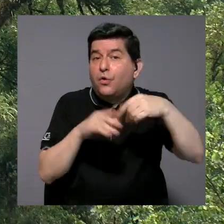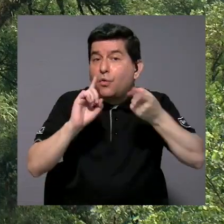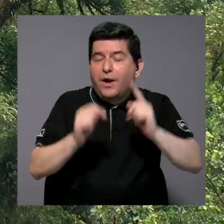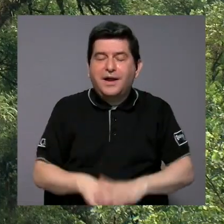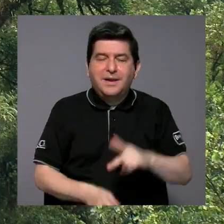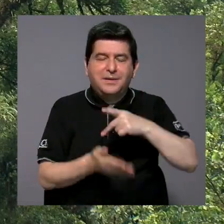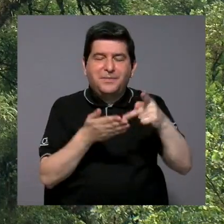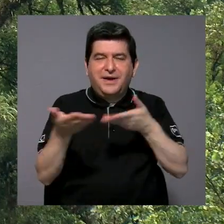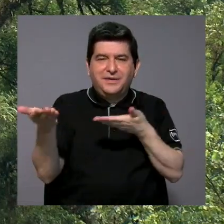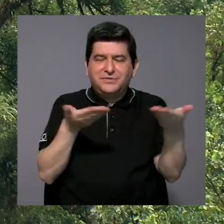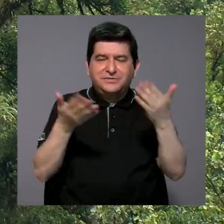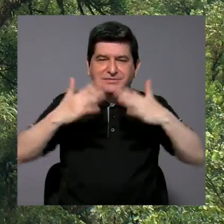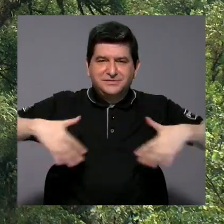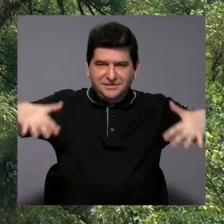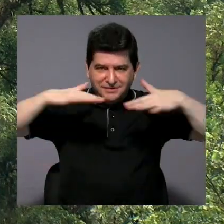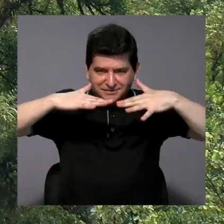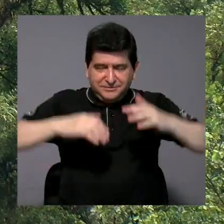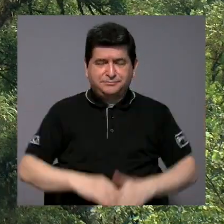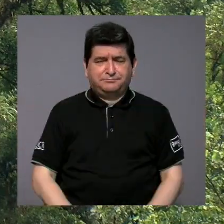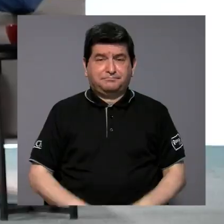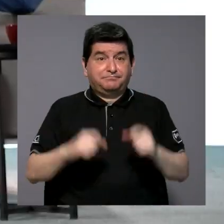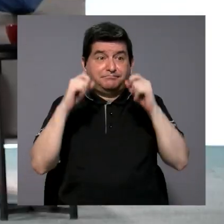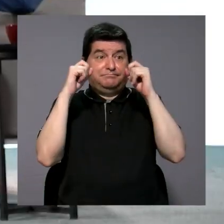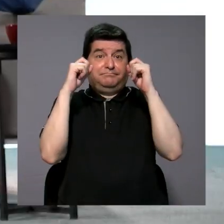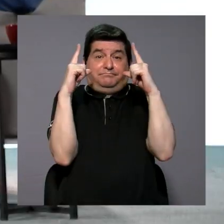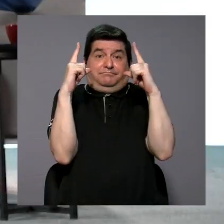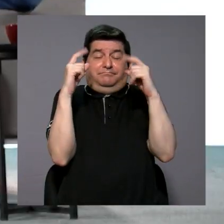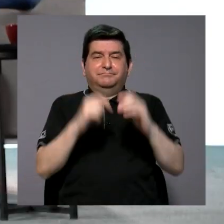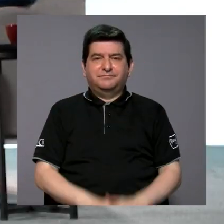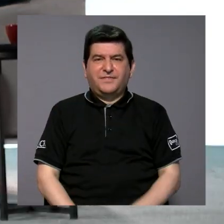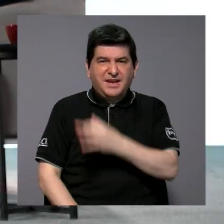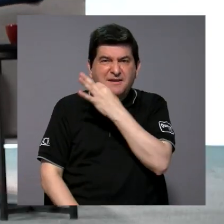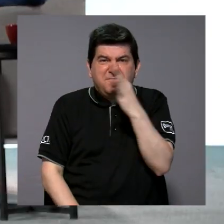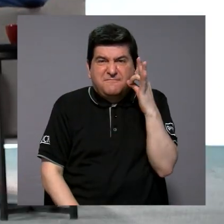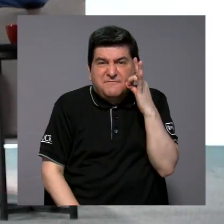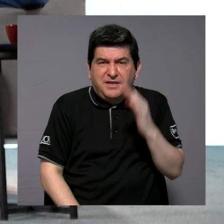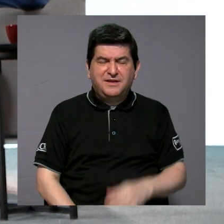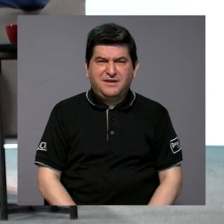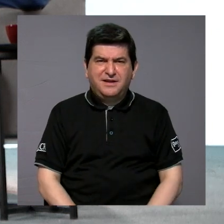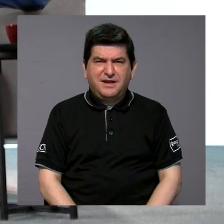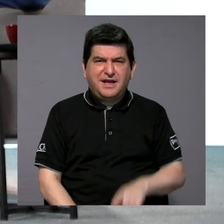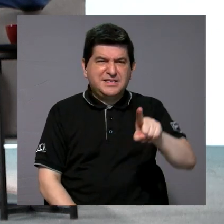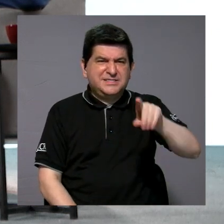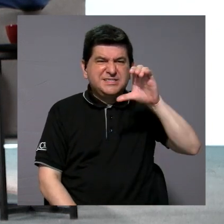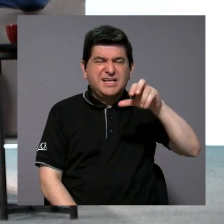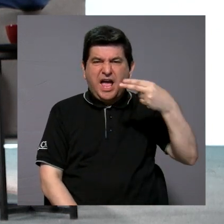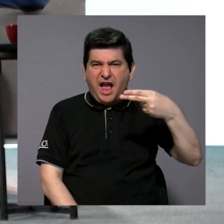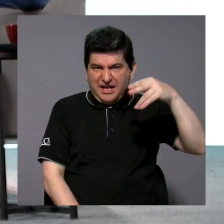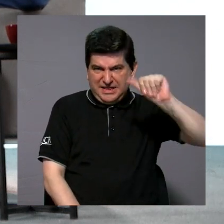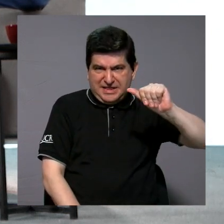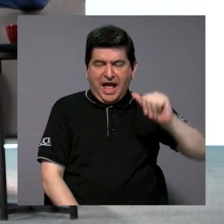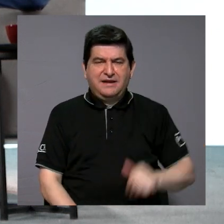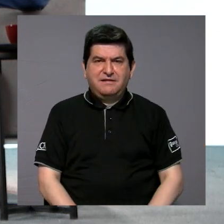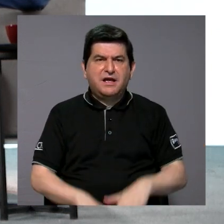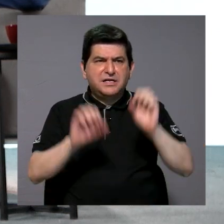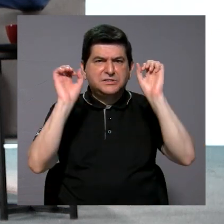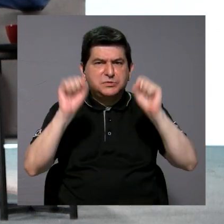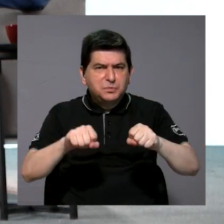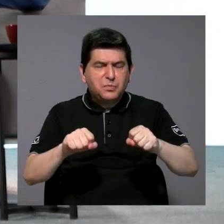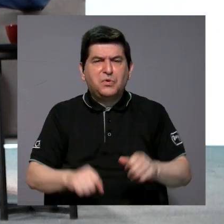pago por servicios ambientales. Y es que es increíble ver cómo fincas de 100 hectáreas, digamos, que puedan